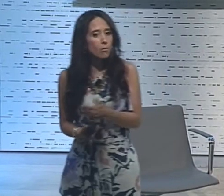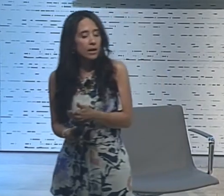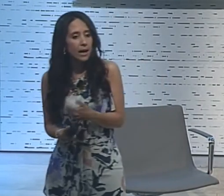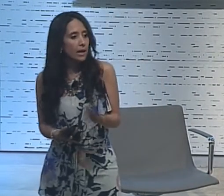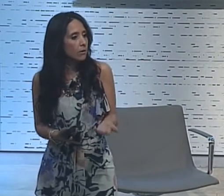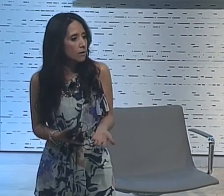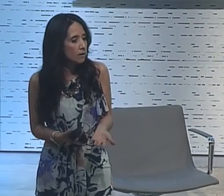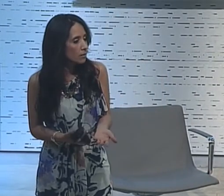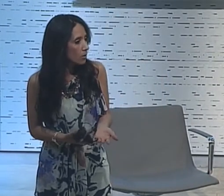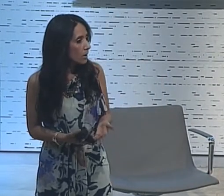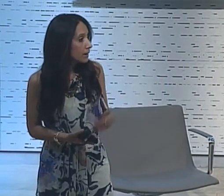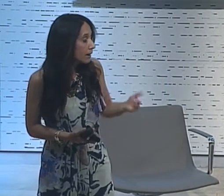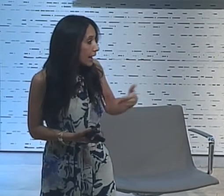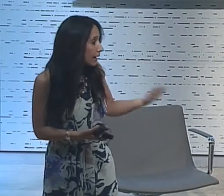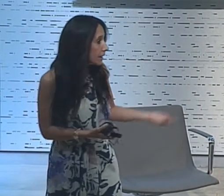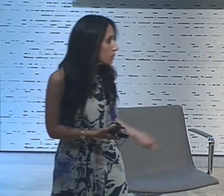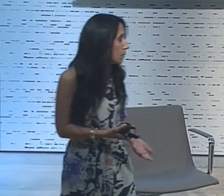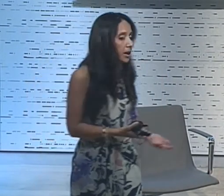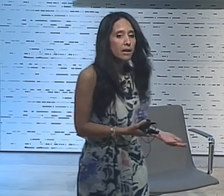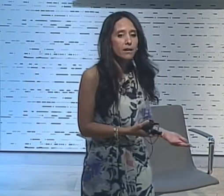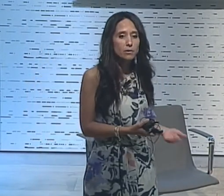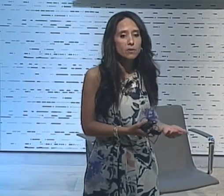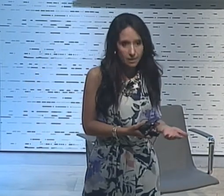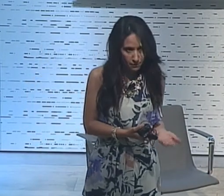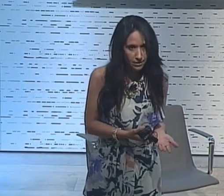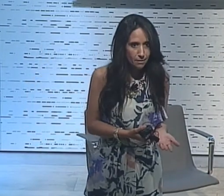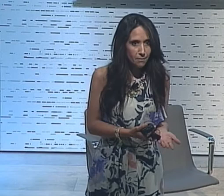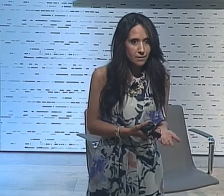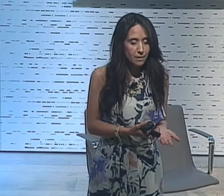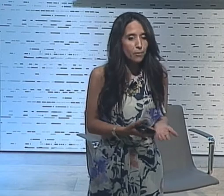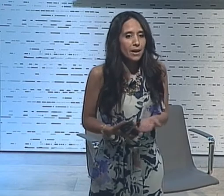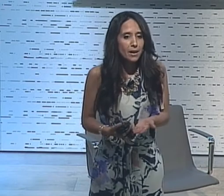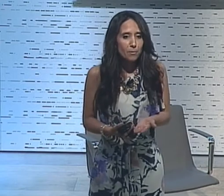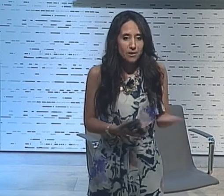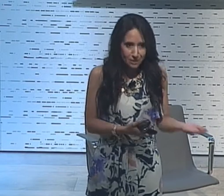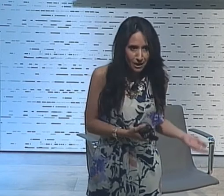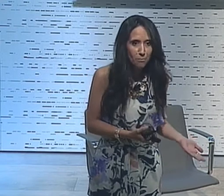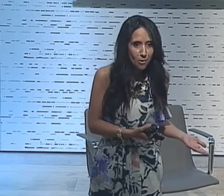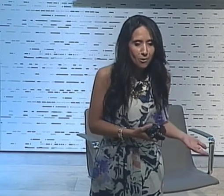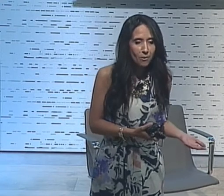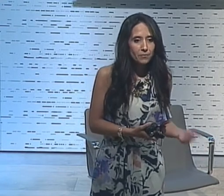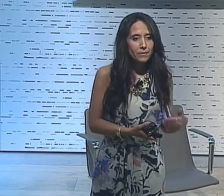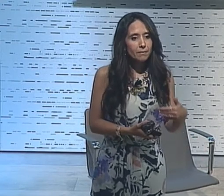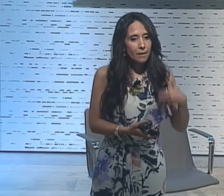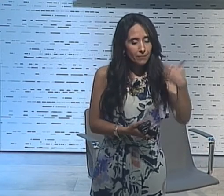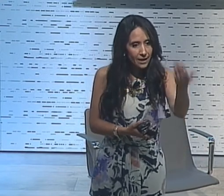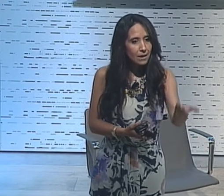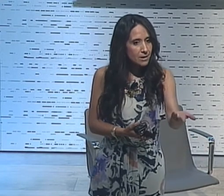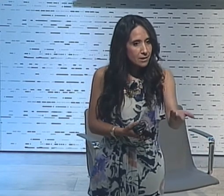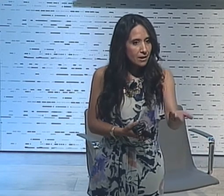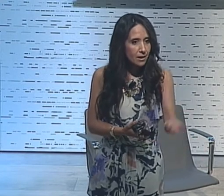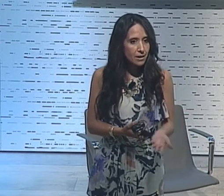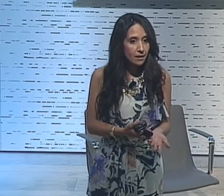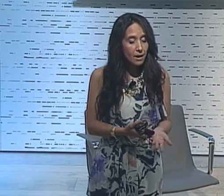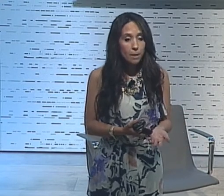porque va a comunicar algo distinto. ¿Tendrá que tener una buena redacción? Sí, definitivamente sí. ¿Por qué? Porque si no, tampoco da